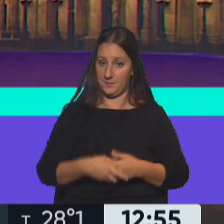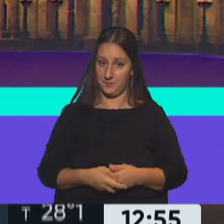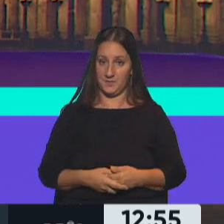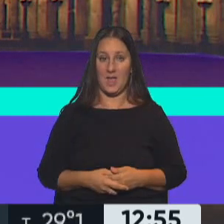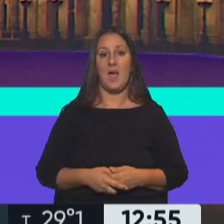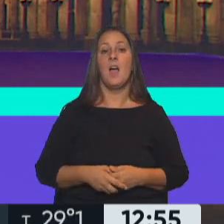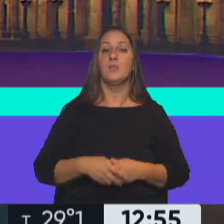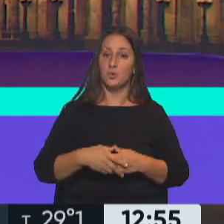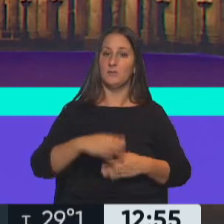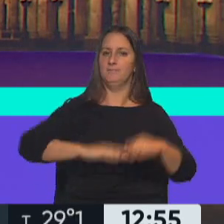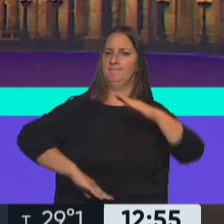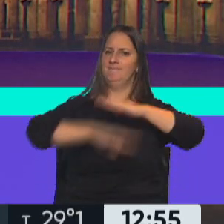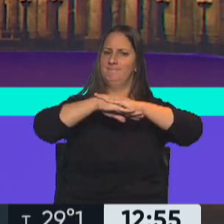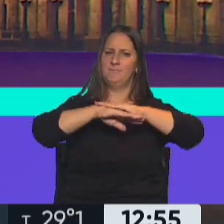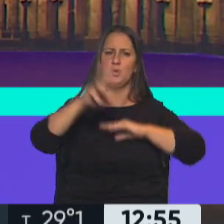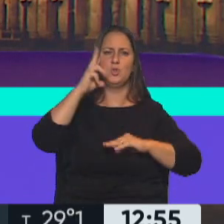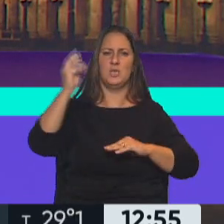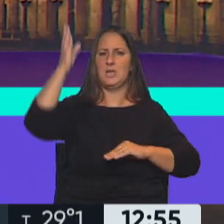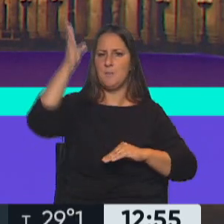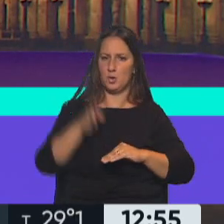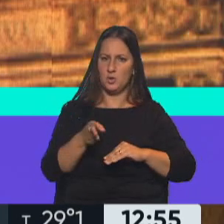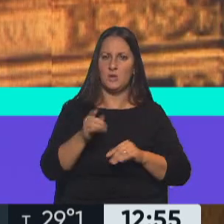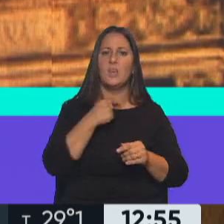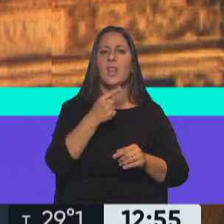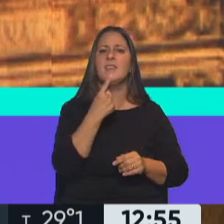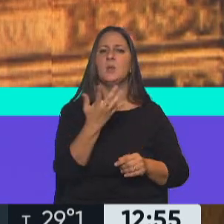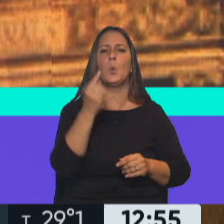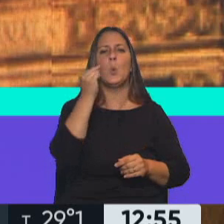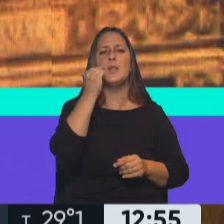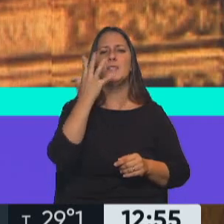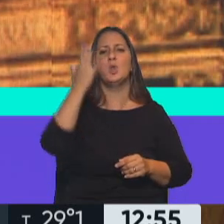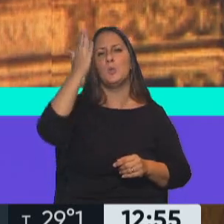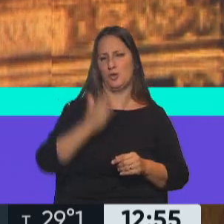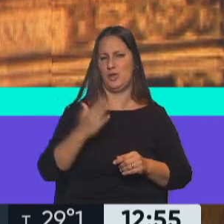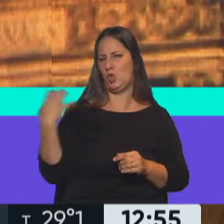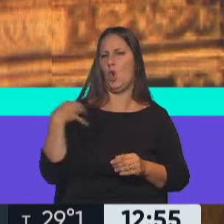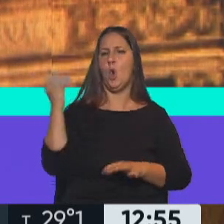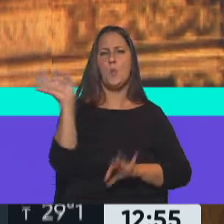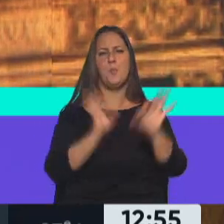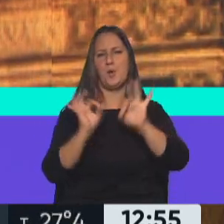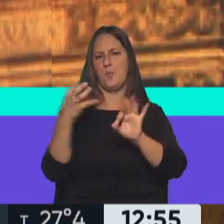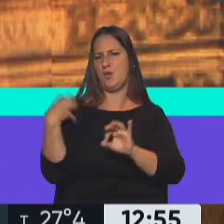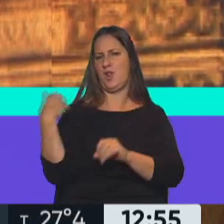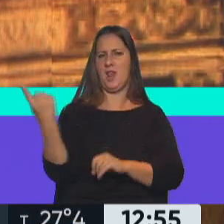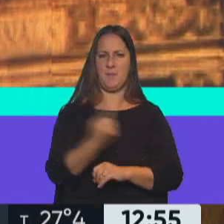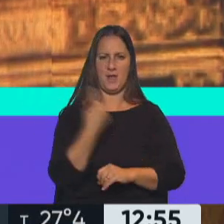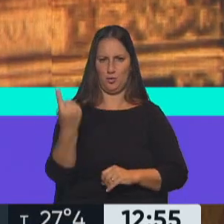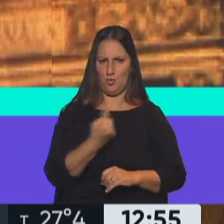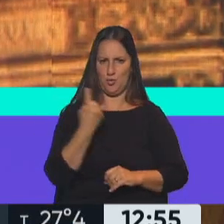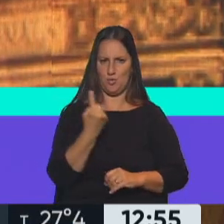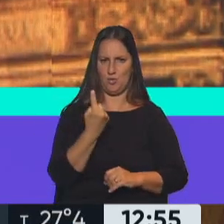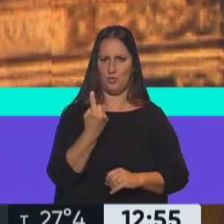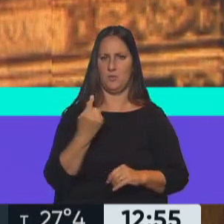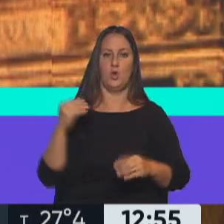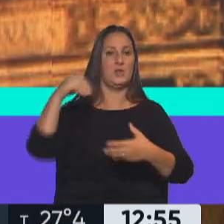hasta el 80%. Esto prácticamente significa un 45% de aumento para la mayoría de la población, para quienes no están en